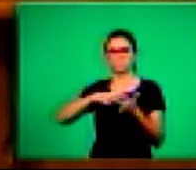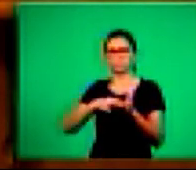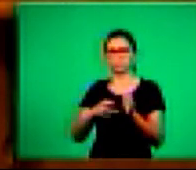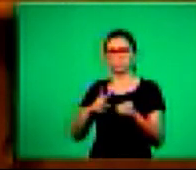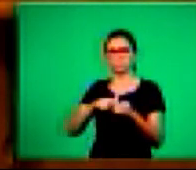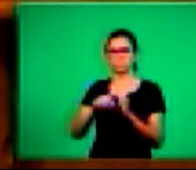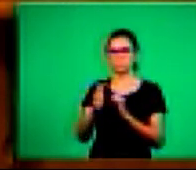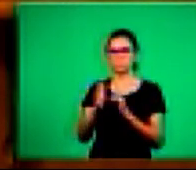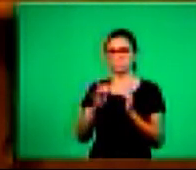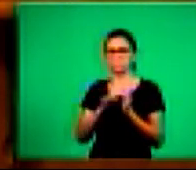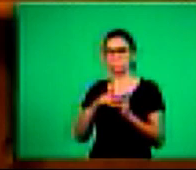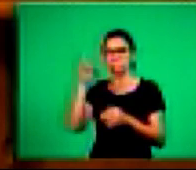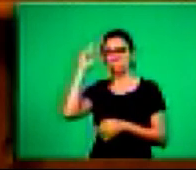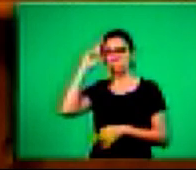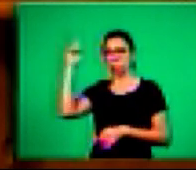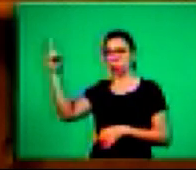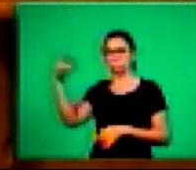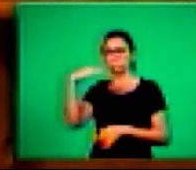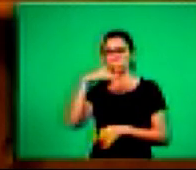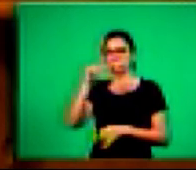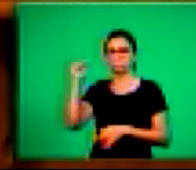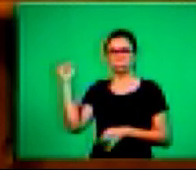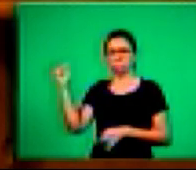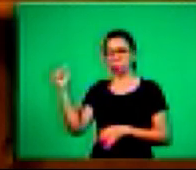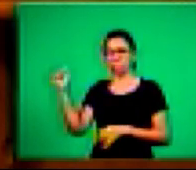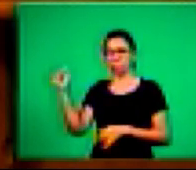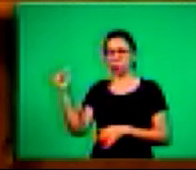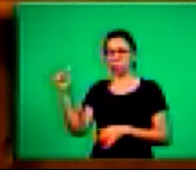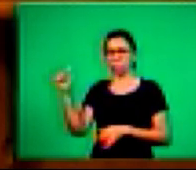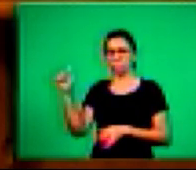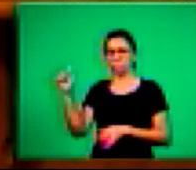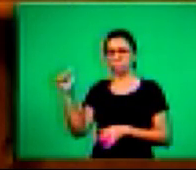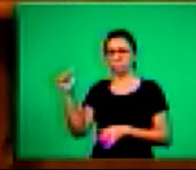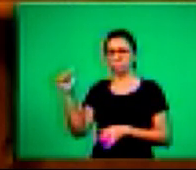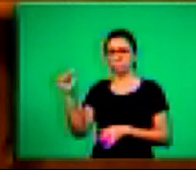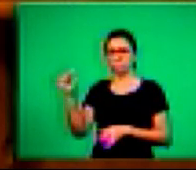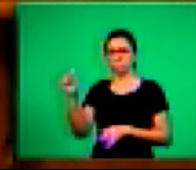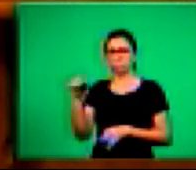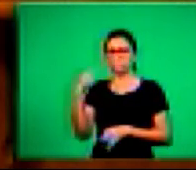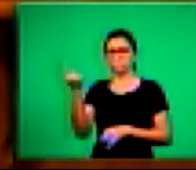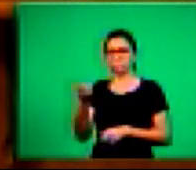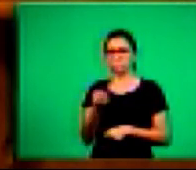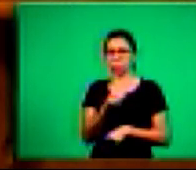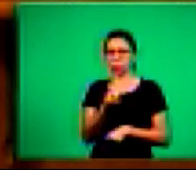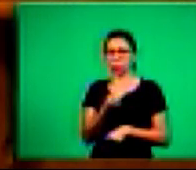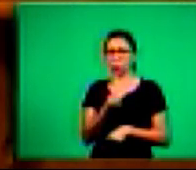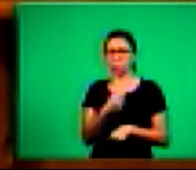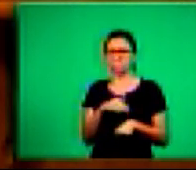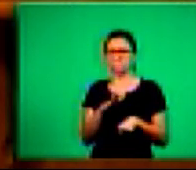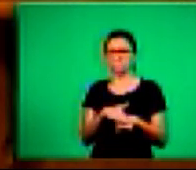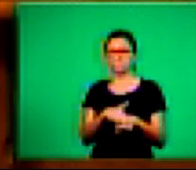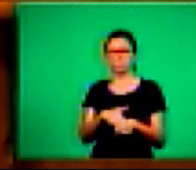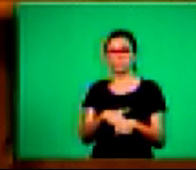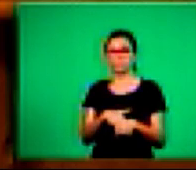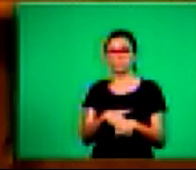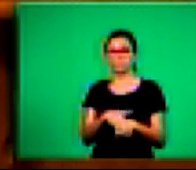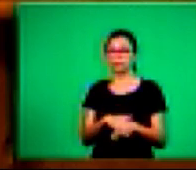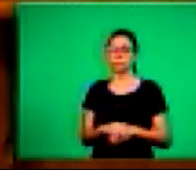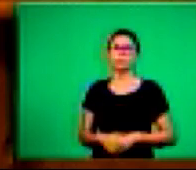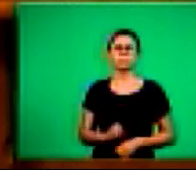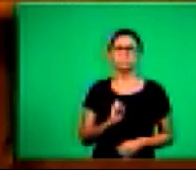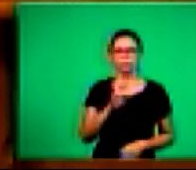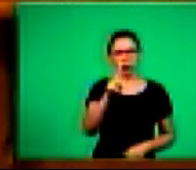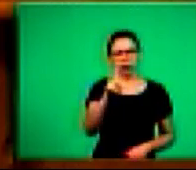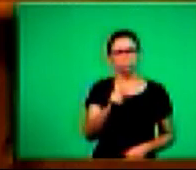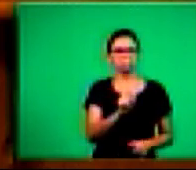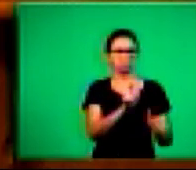dando cuenta el señor jesús viene ahora decir que el señor jesús viene todo